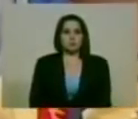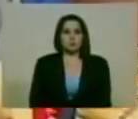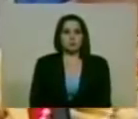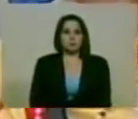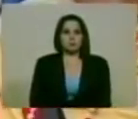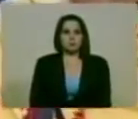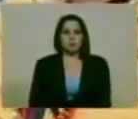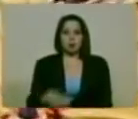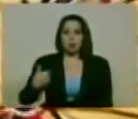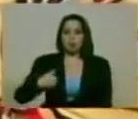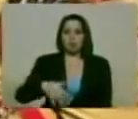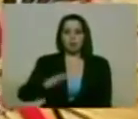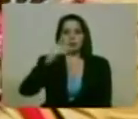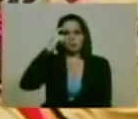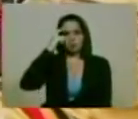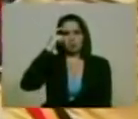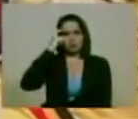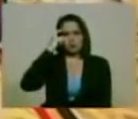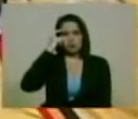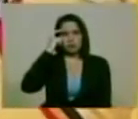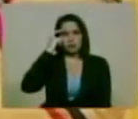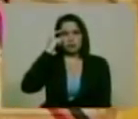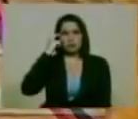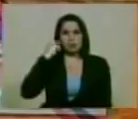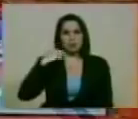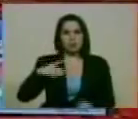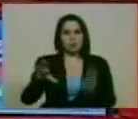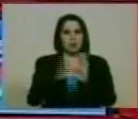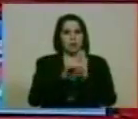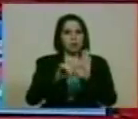En los próximos días estaré en la Constituyente.